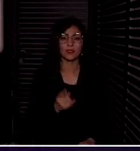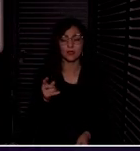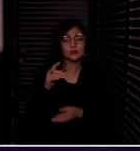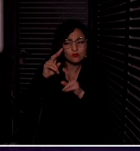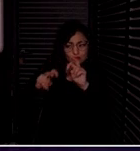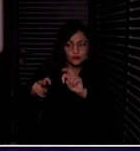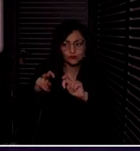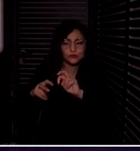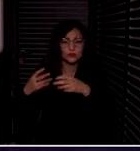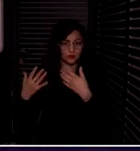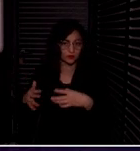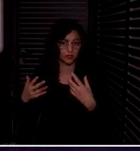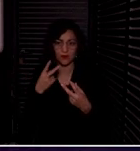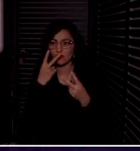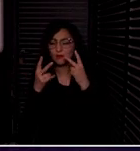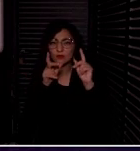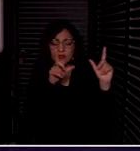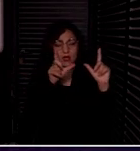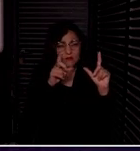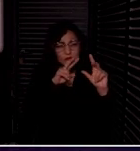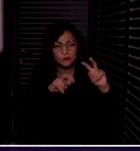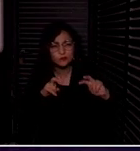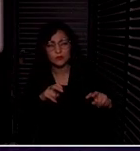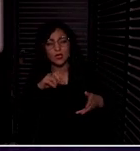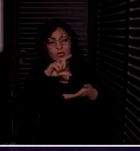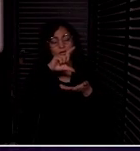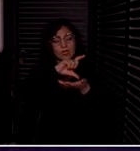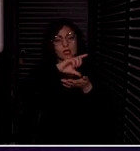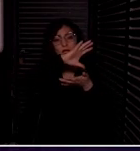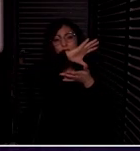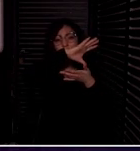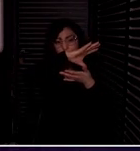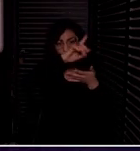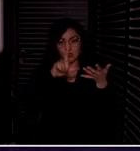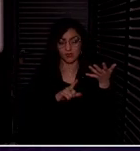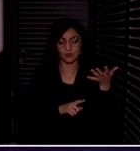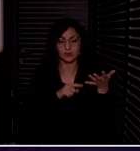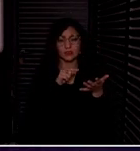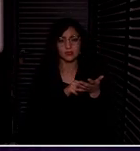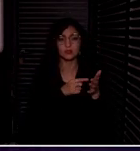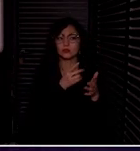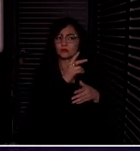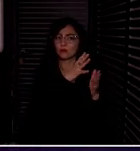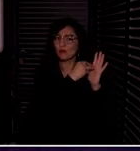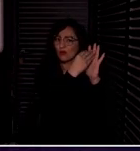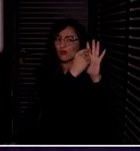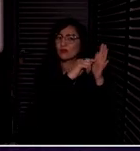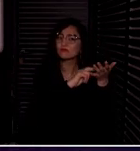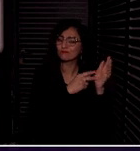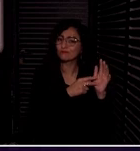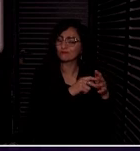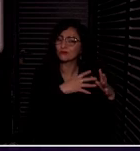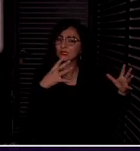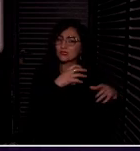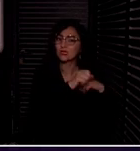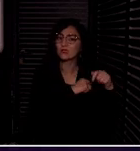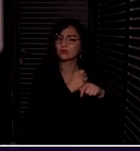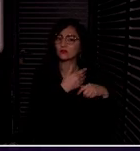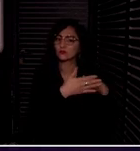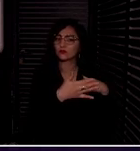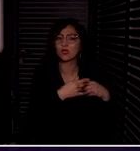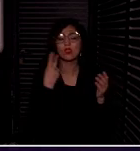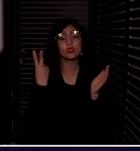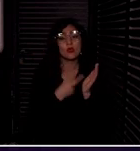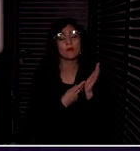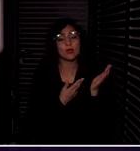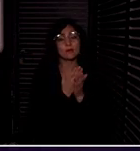que se analizaban al estudiar la televisión en América Latina. Esos modelos están en crisis desde hace años. En el caso de Televisa, desde el año 2000,